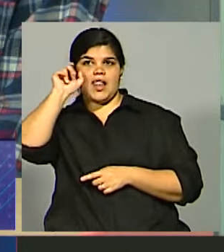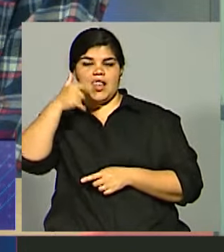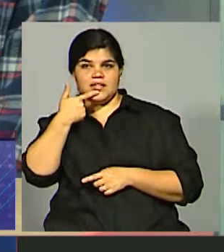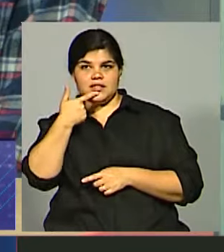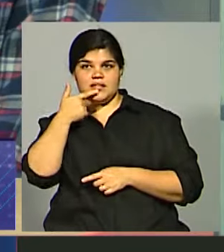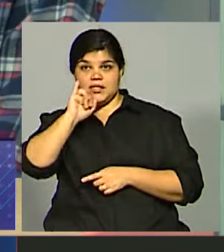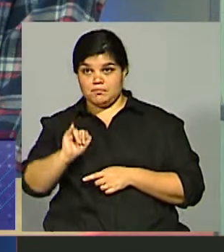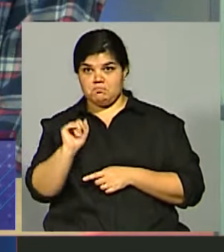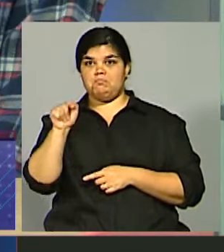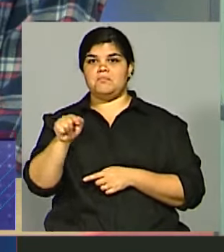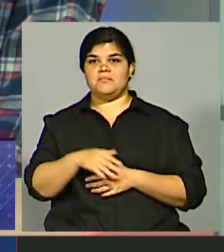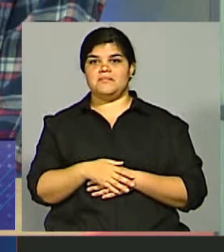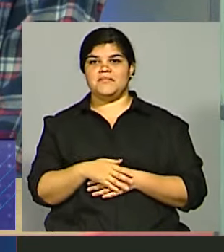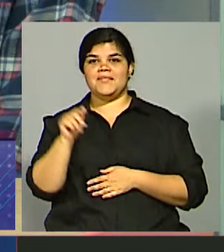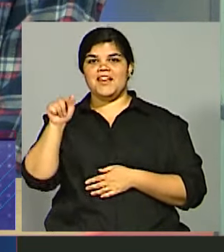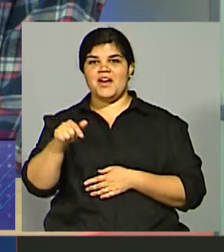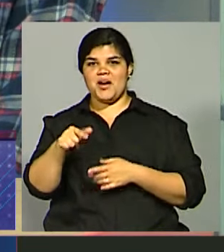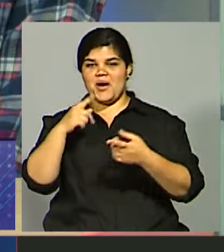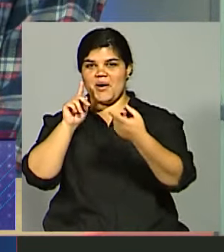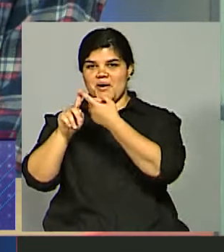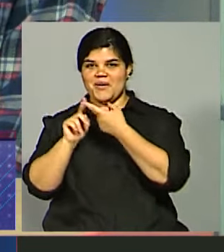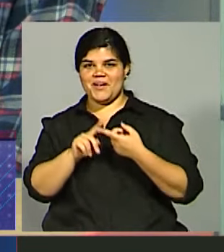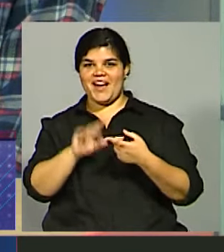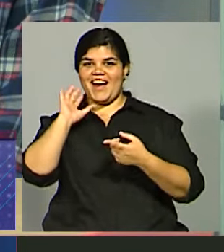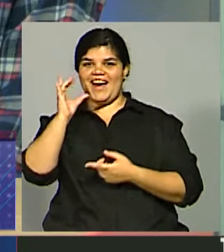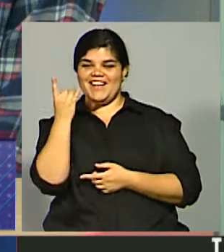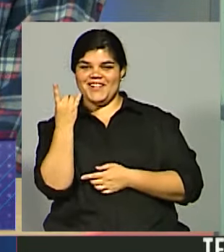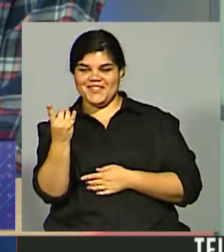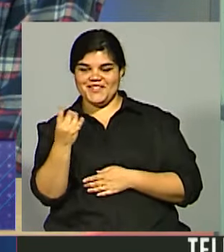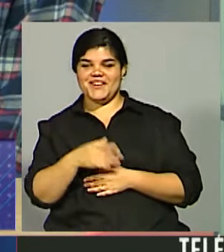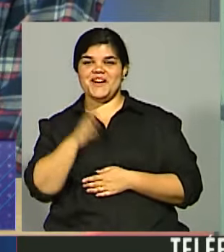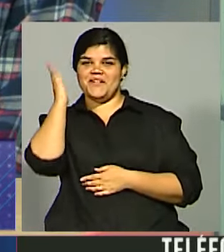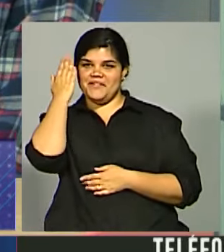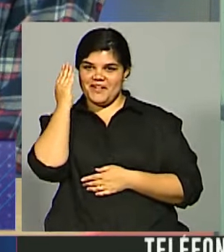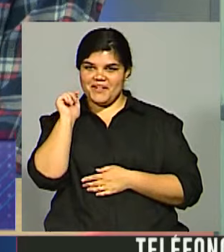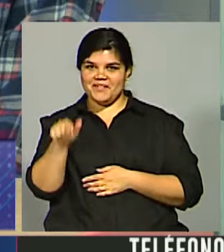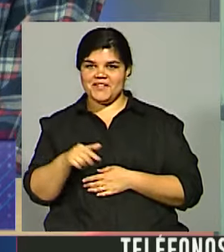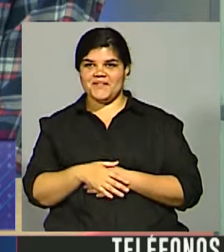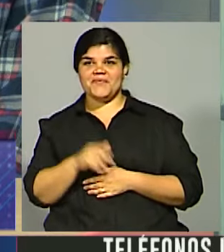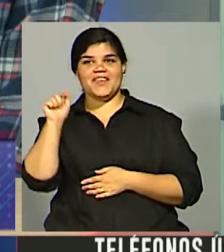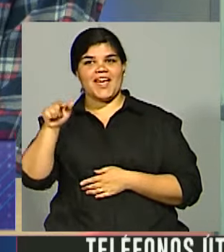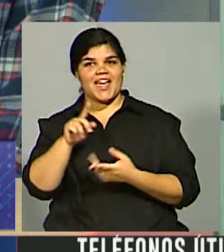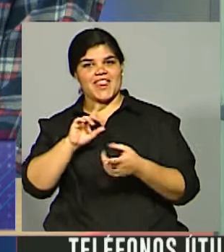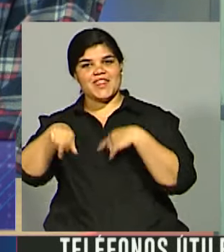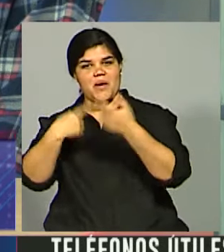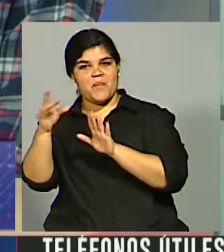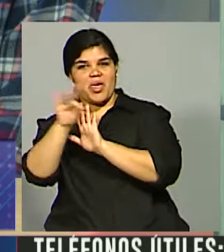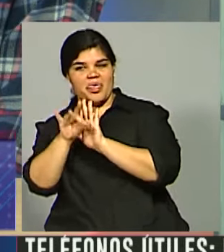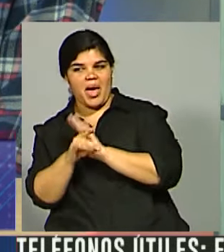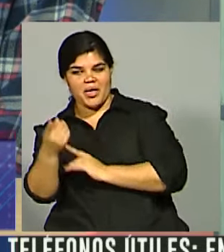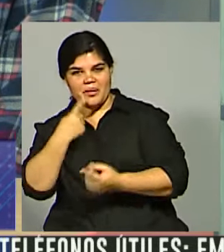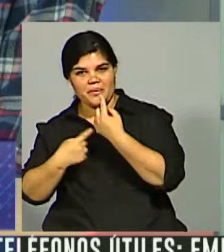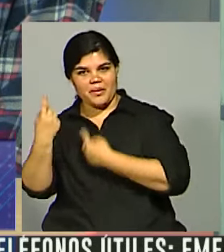ya puede contactarse con nosotros a través de la red social Señalú de Facebook. Ahí le pediremos algunos datos y tiene tiempo